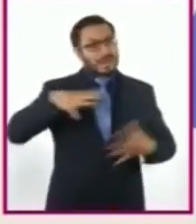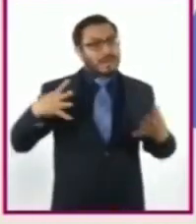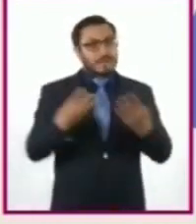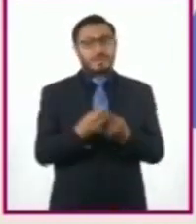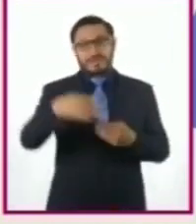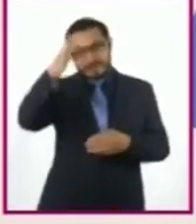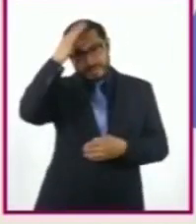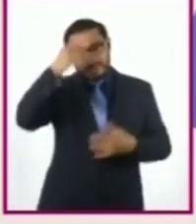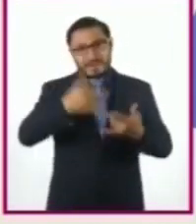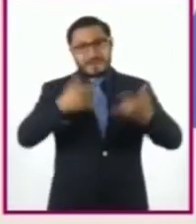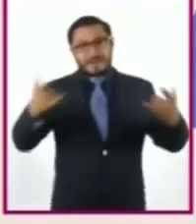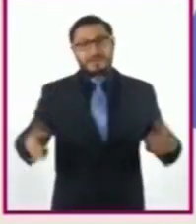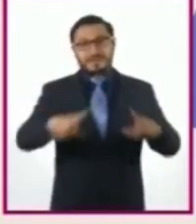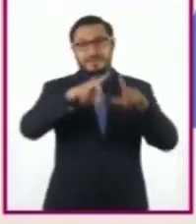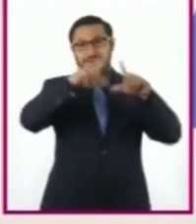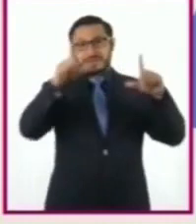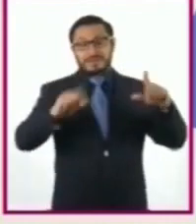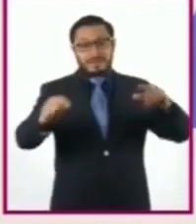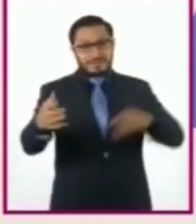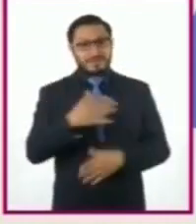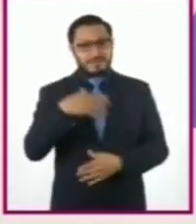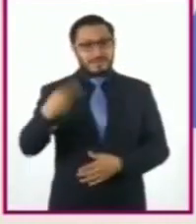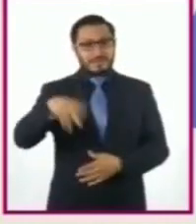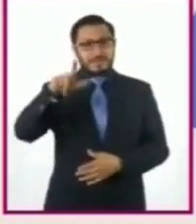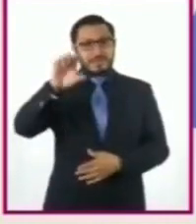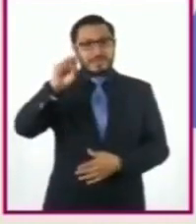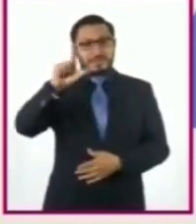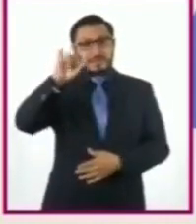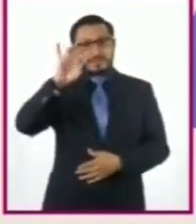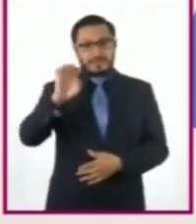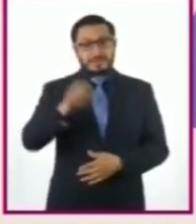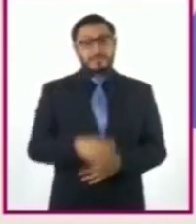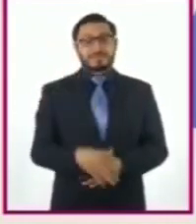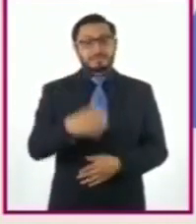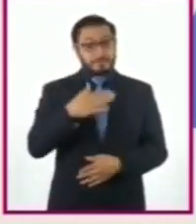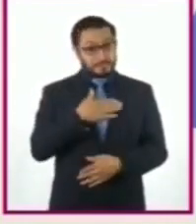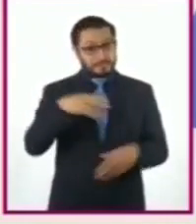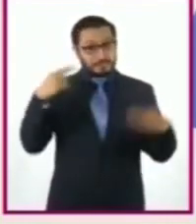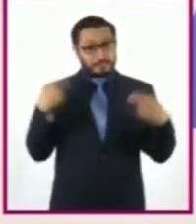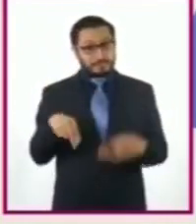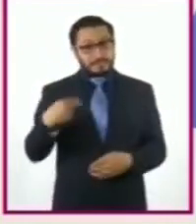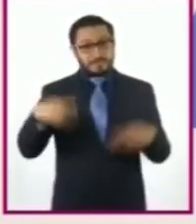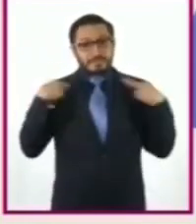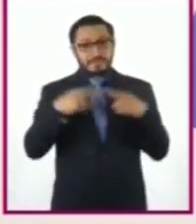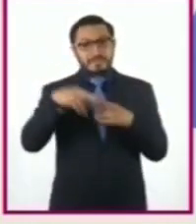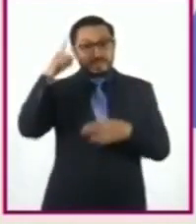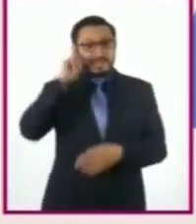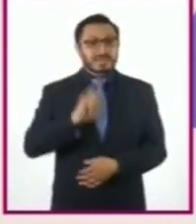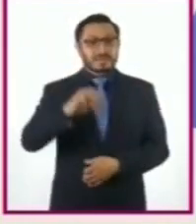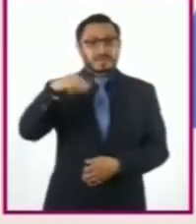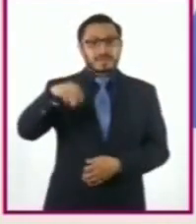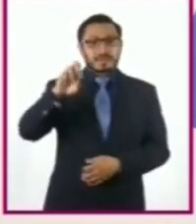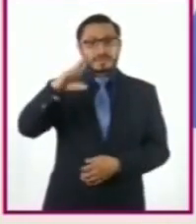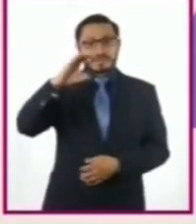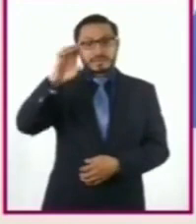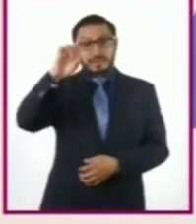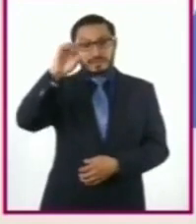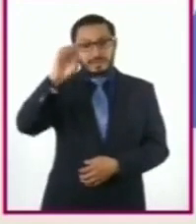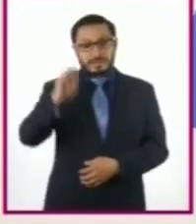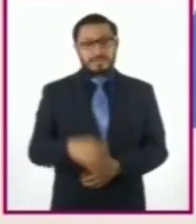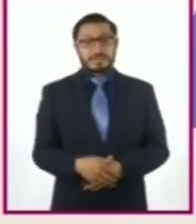nuestro país. Yo soy Leslie Mendívil. Y yo soy la maestra Mercedes Mejía Ángeles. Estaré con